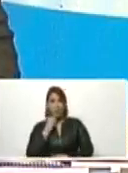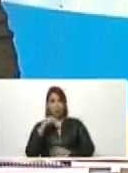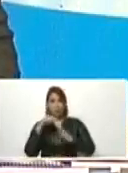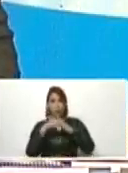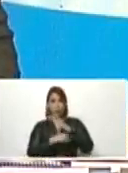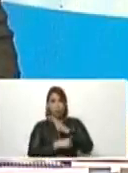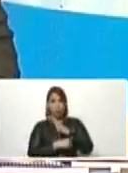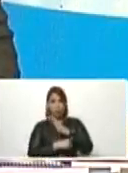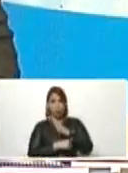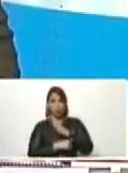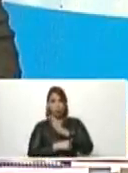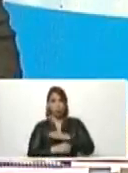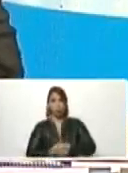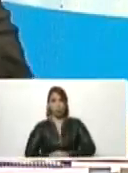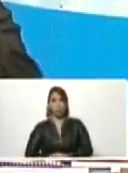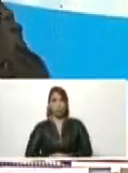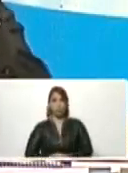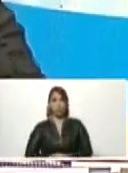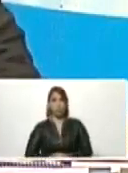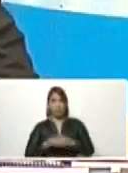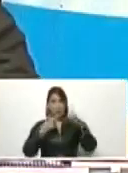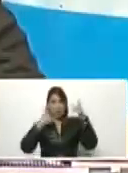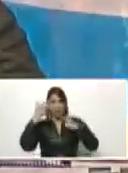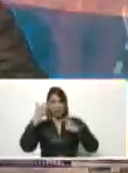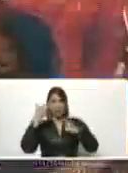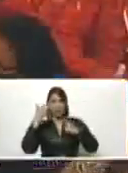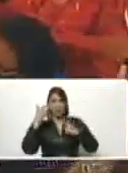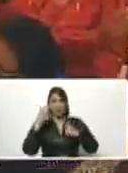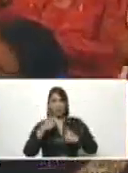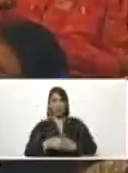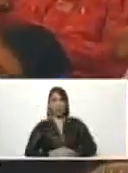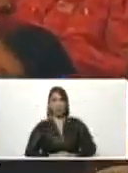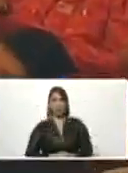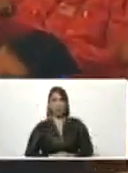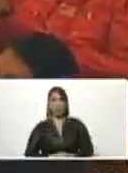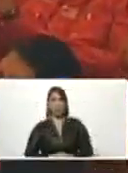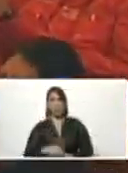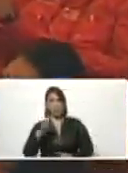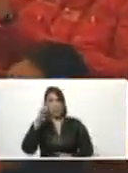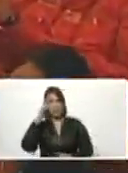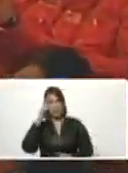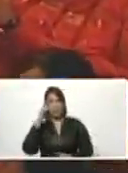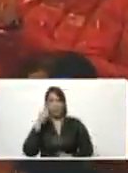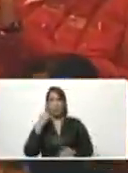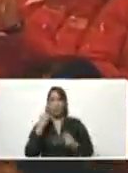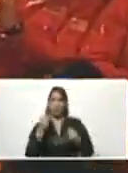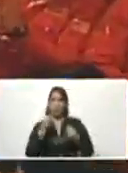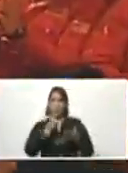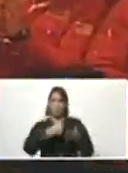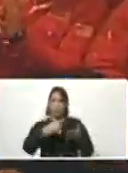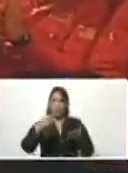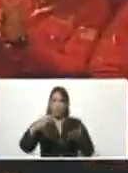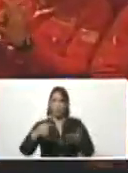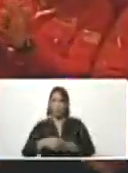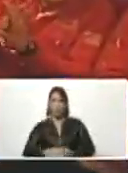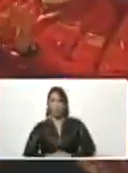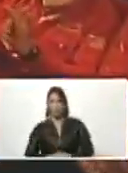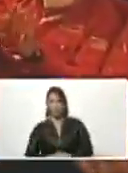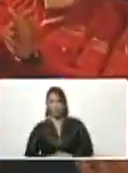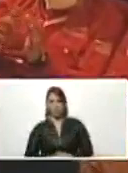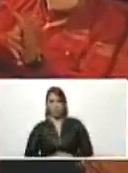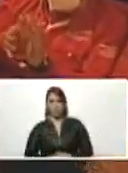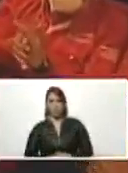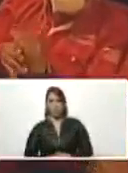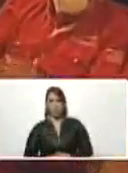y profundamente chavistas. No te llevo nada, pues. Ernesto Villegas, ¿cómo está la pluma? ¿Estás